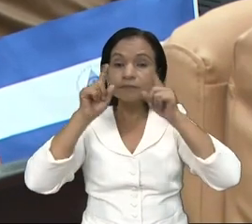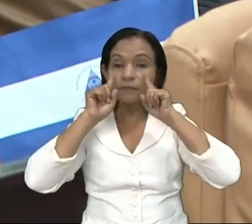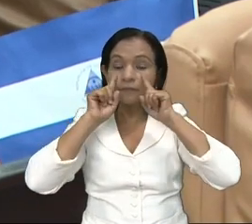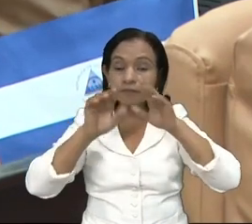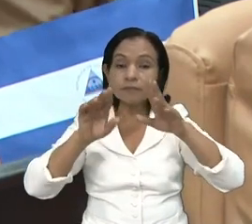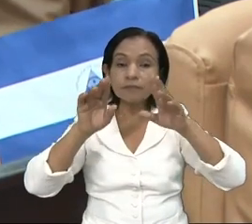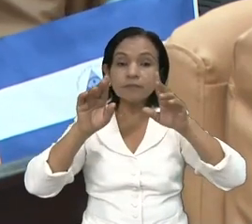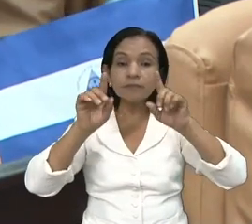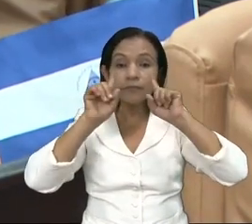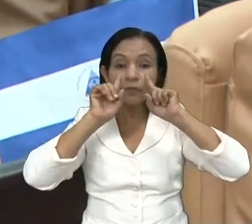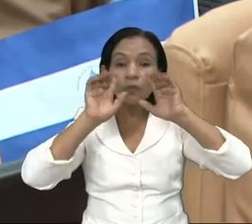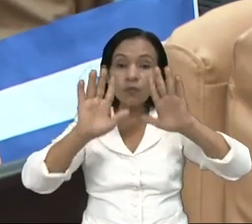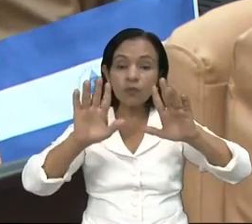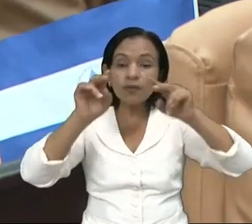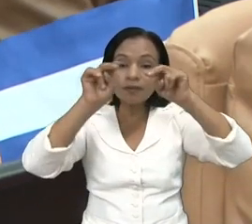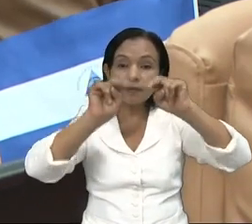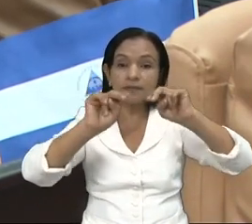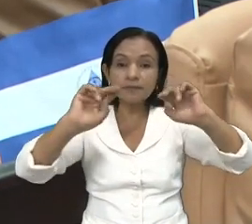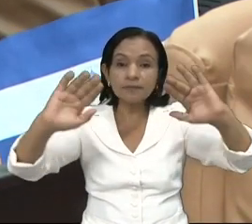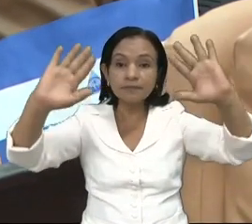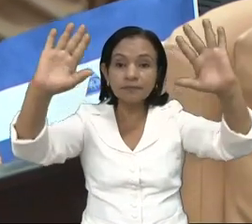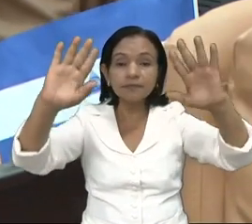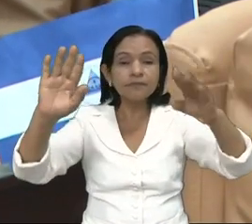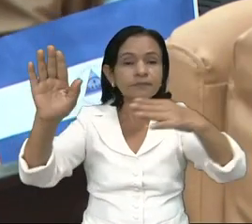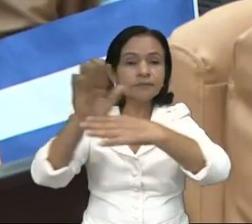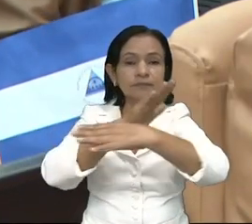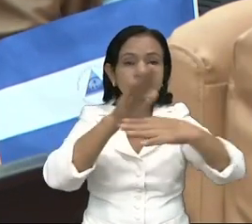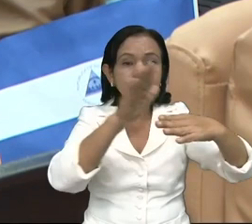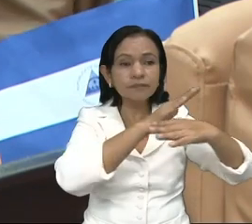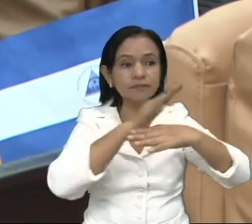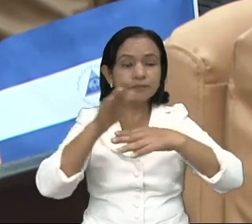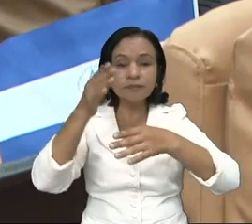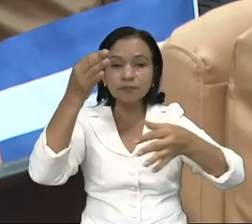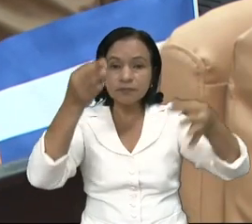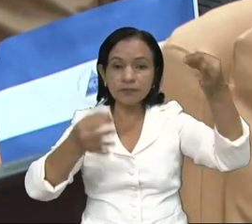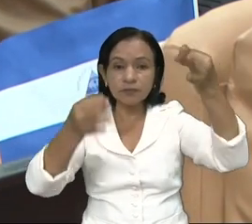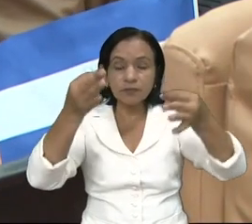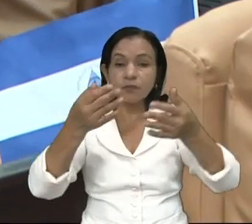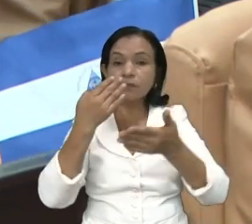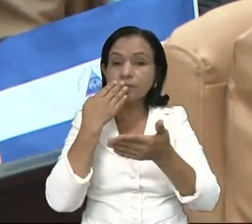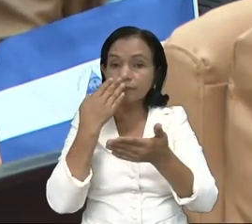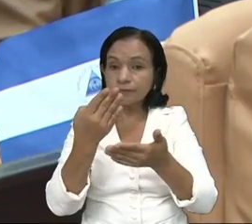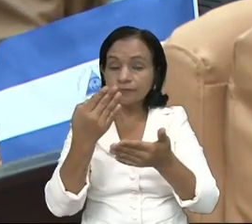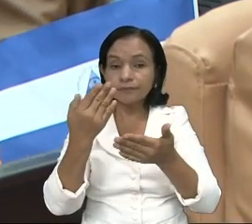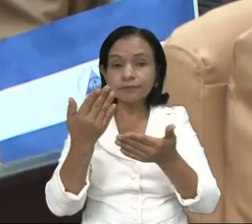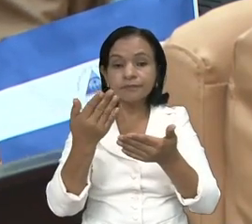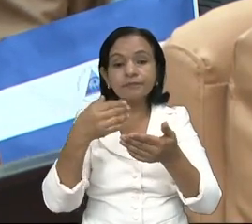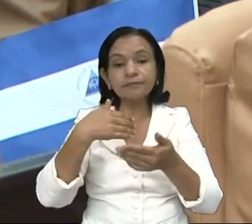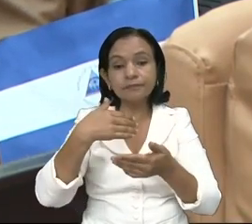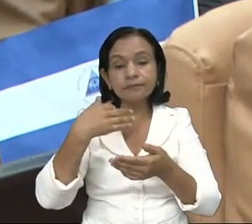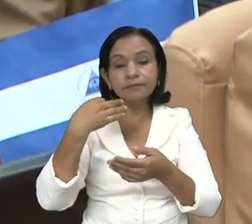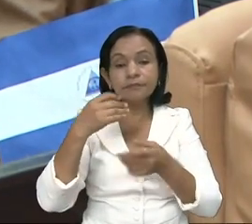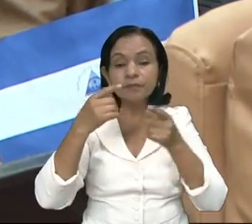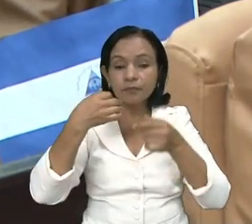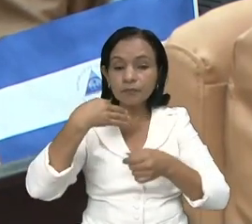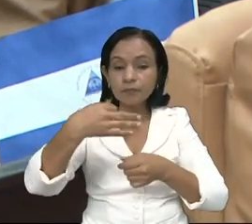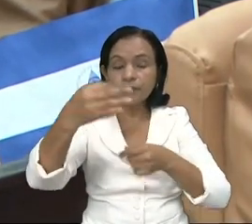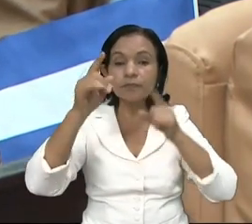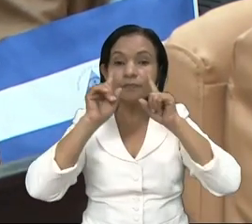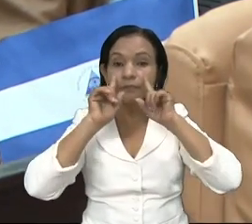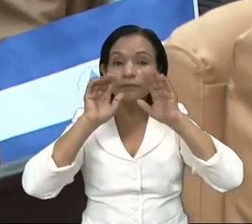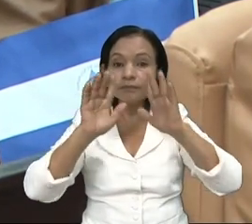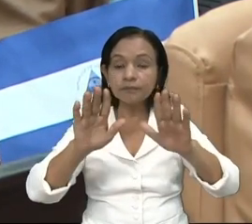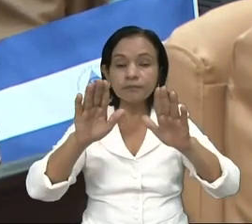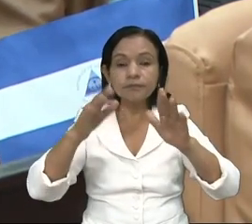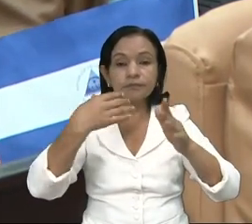naturaleza y el ambiente de forma justa y equilibrada para la conservación